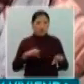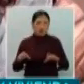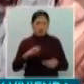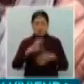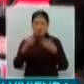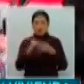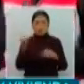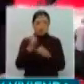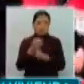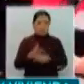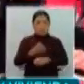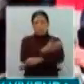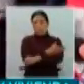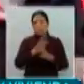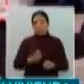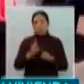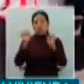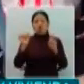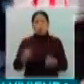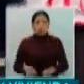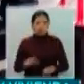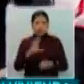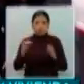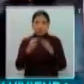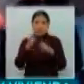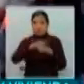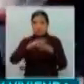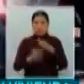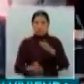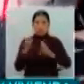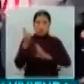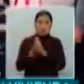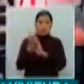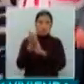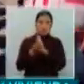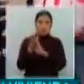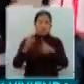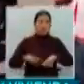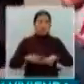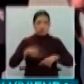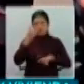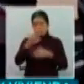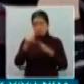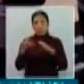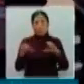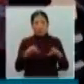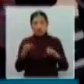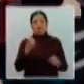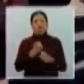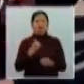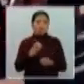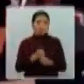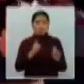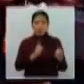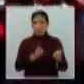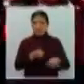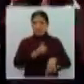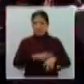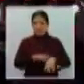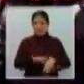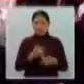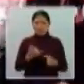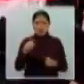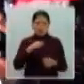el trabajo lo antes posible y concluir en las horas que está destinado para hacer el trabajo. En esa etapa estamos,